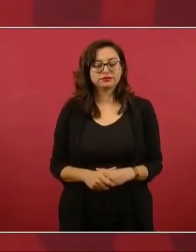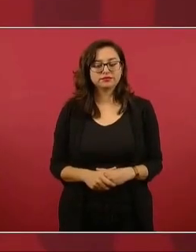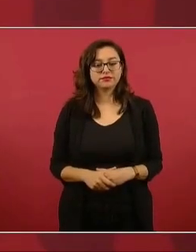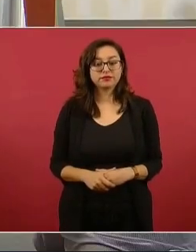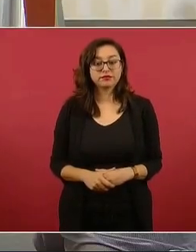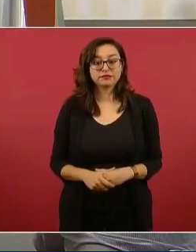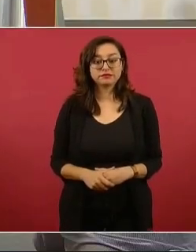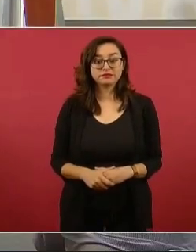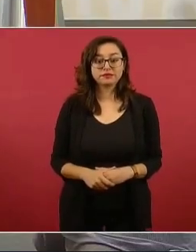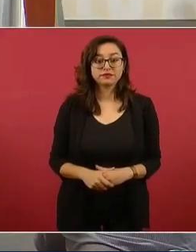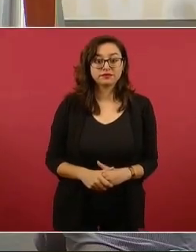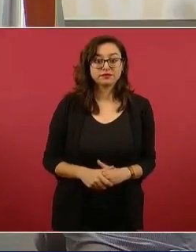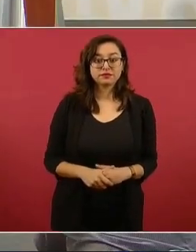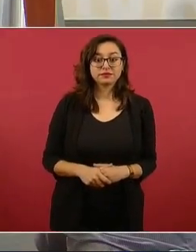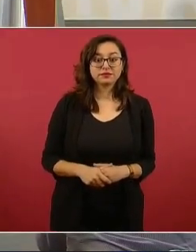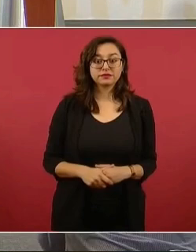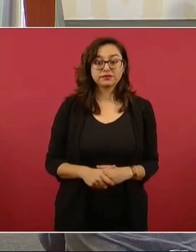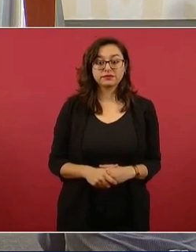pero ¿por qué